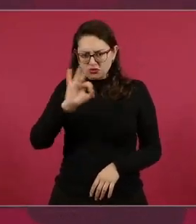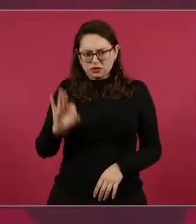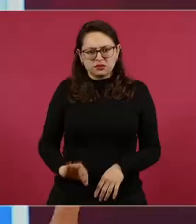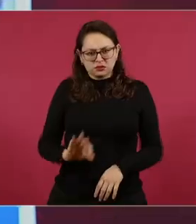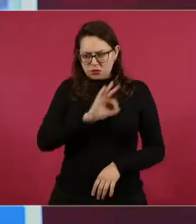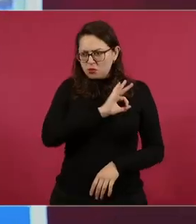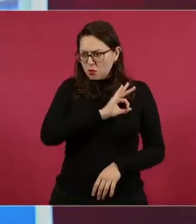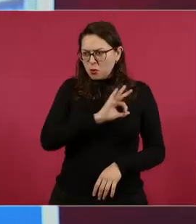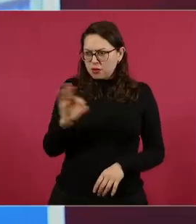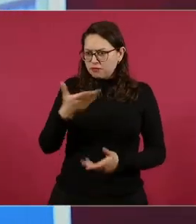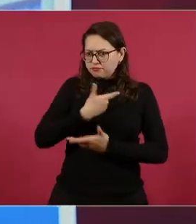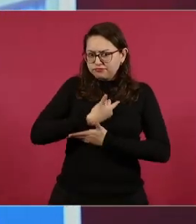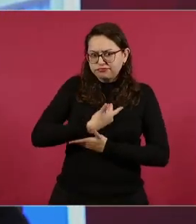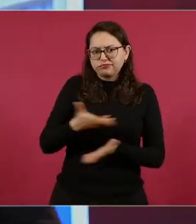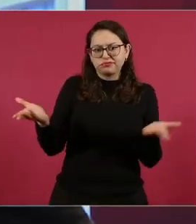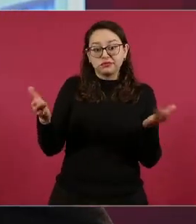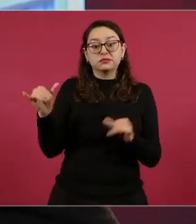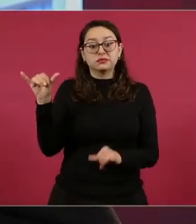para